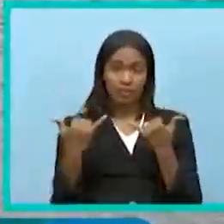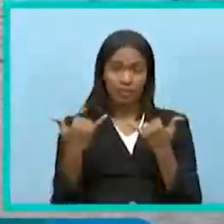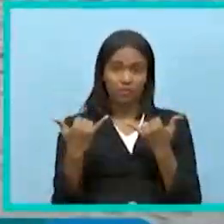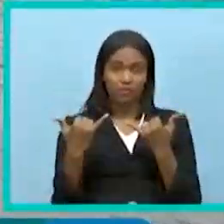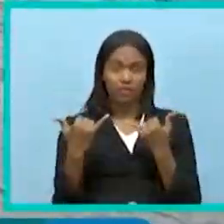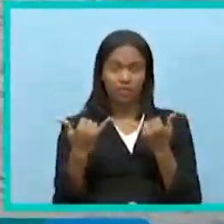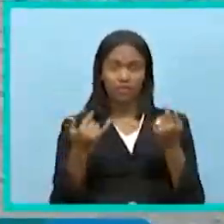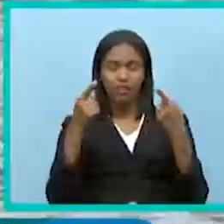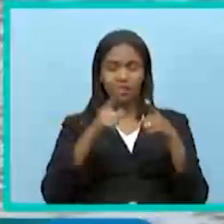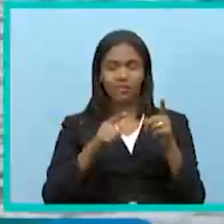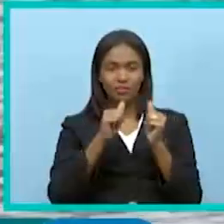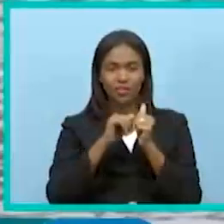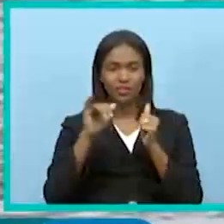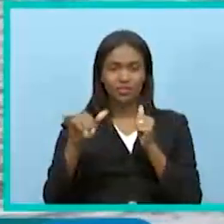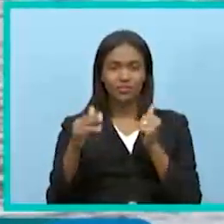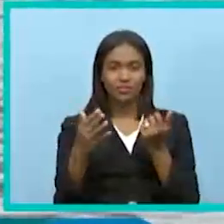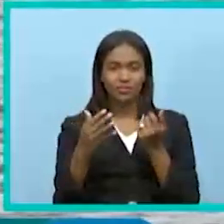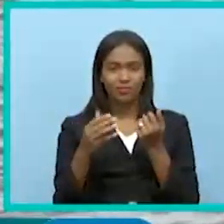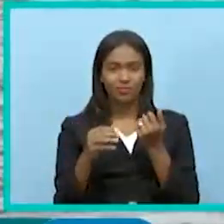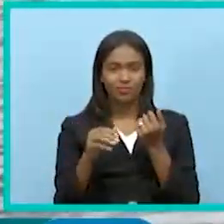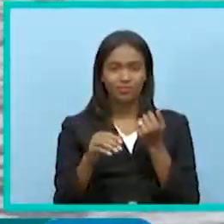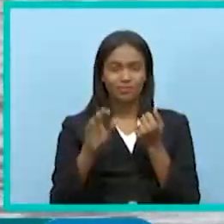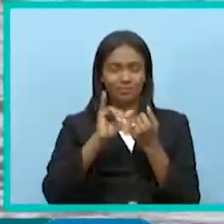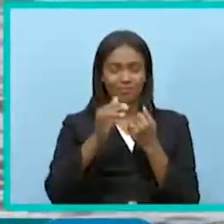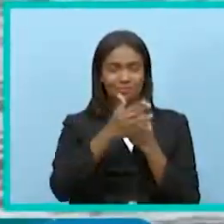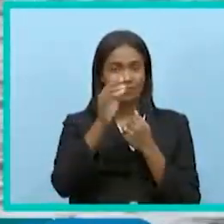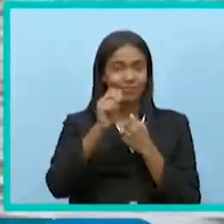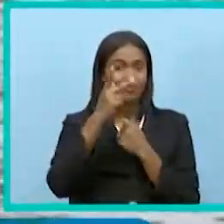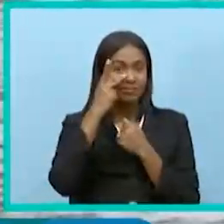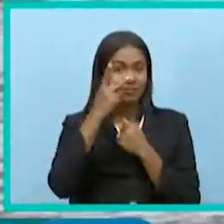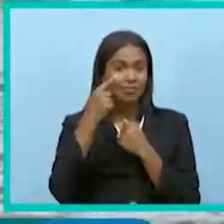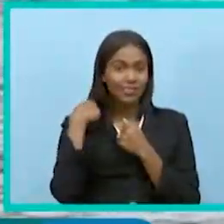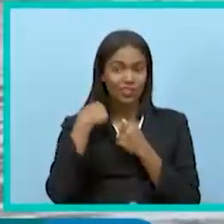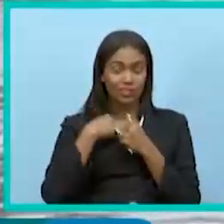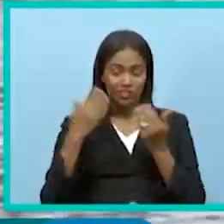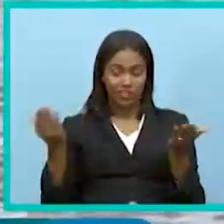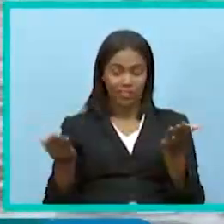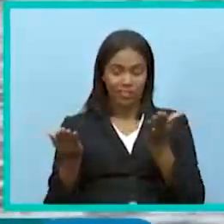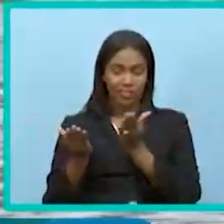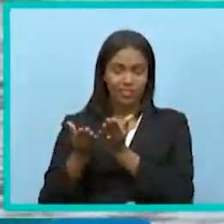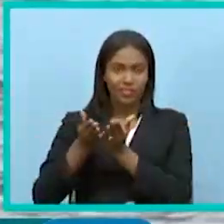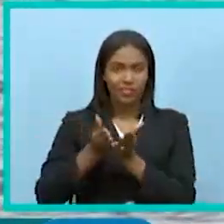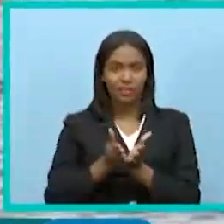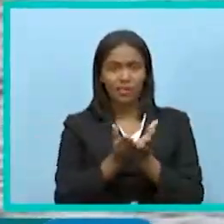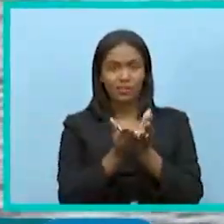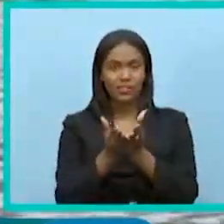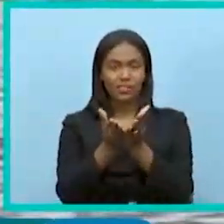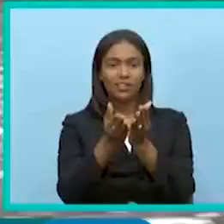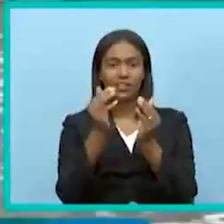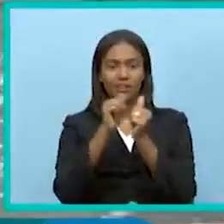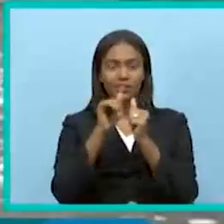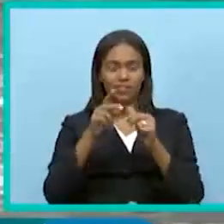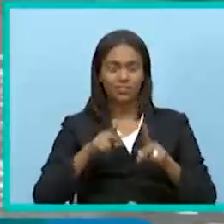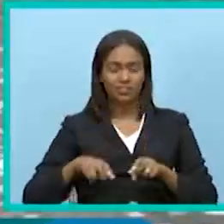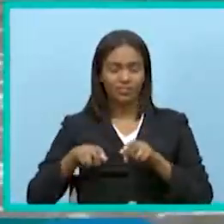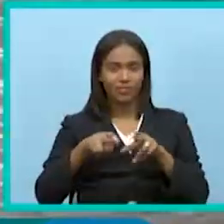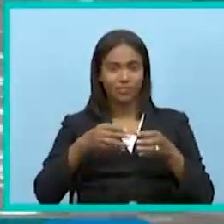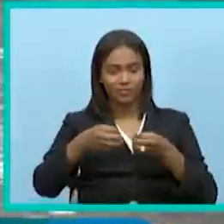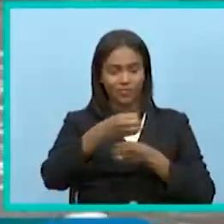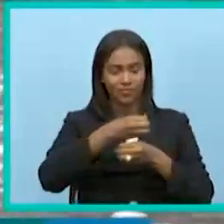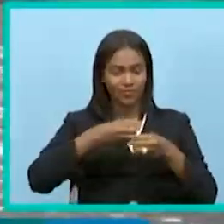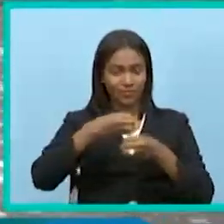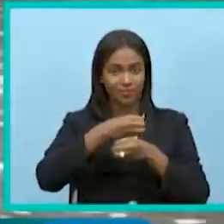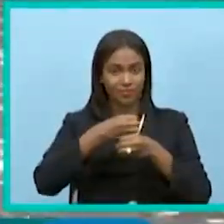suelo dominicano. Nosotros, como ustedes pueden ver, estamos aquí cruzando el río Ozama en